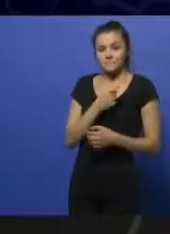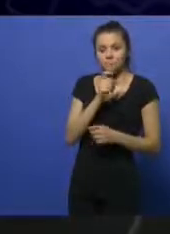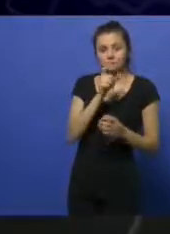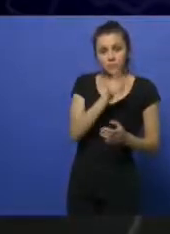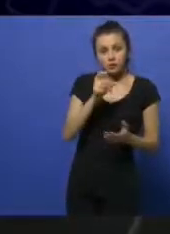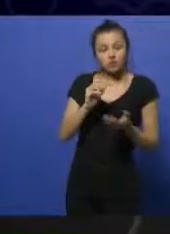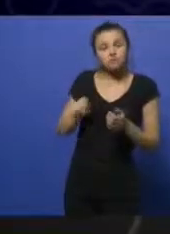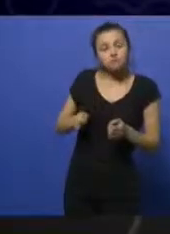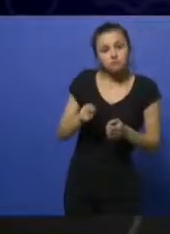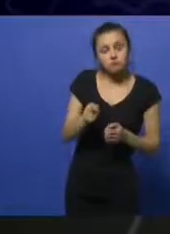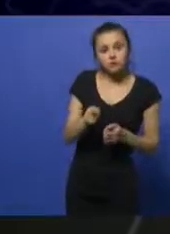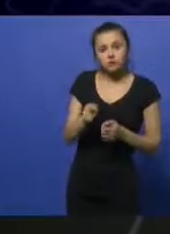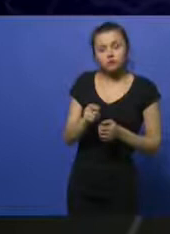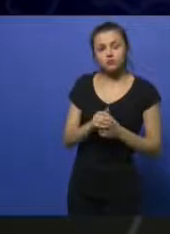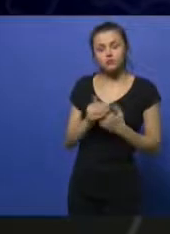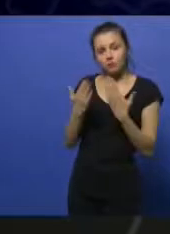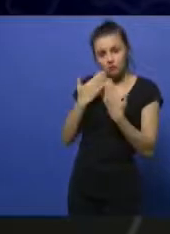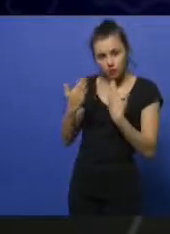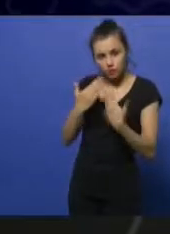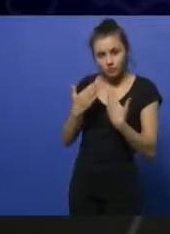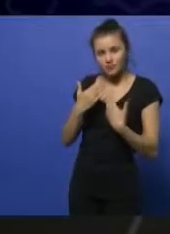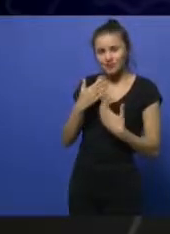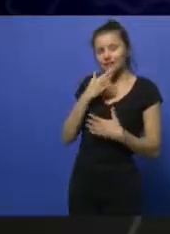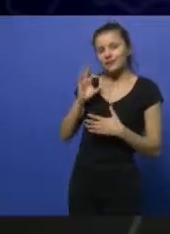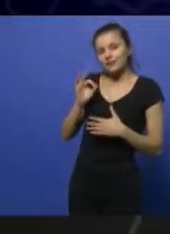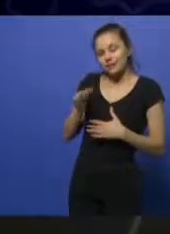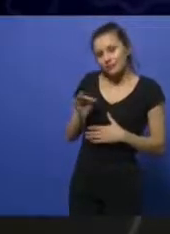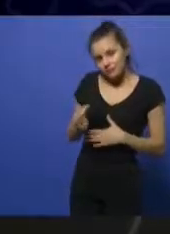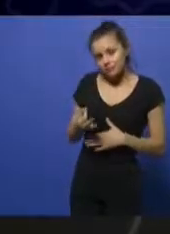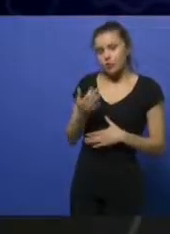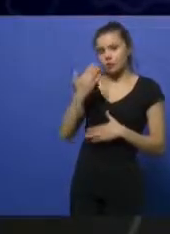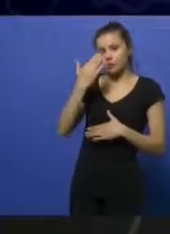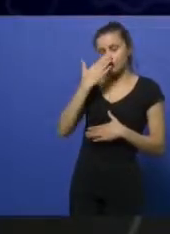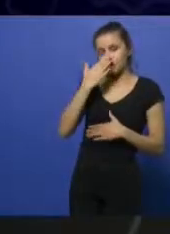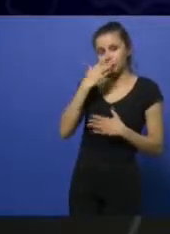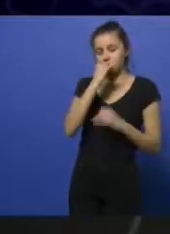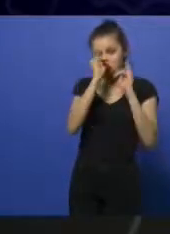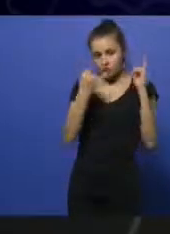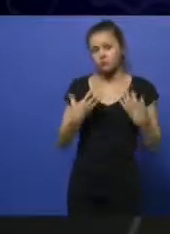políticos y demás, y nosotros ya sabíamos que Córdoba iba a apoyar el presupuesto.